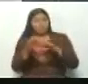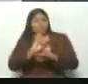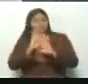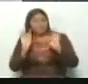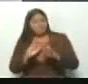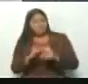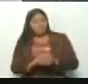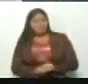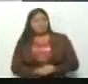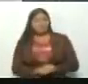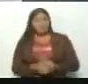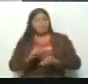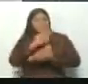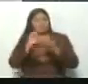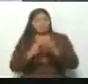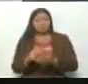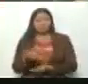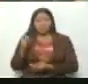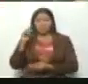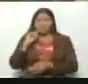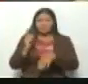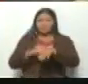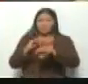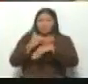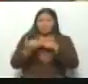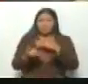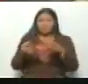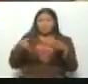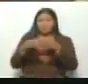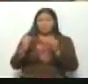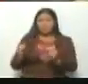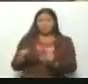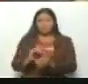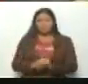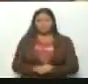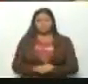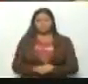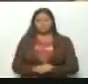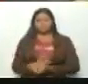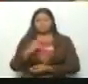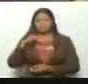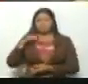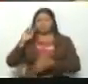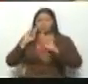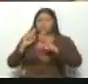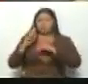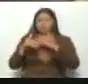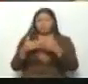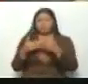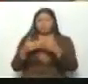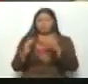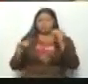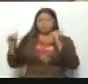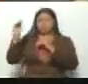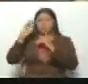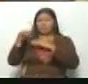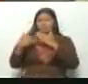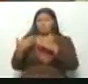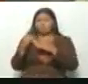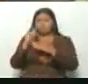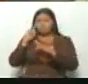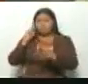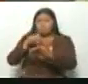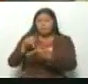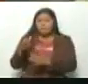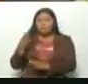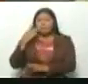a nivel nacional. ¿Hay un tiempo programado de estas brigadas para dar respuesta al mayor número de casos que se presenten?